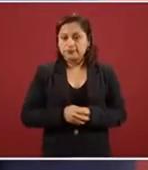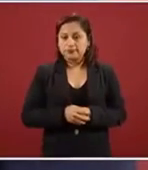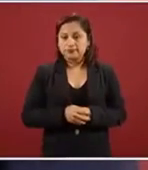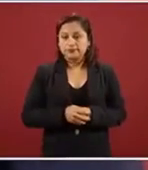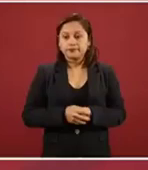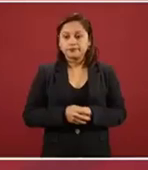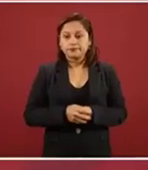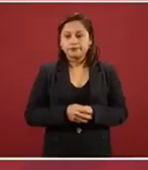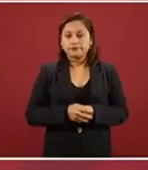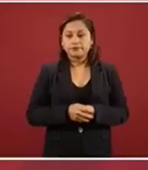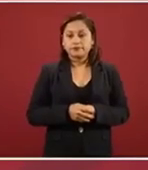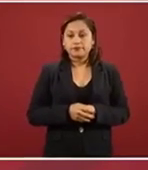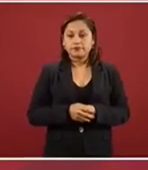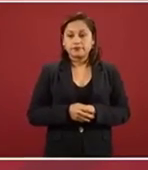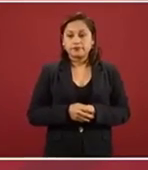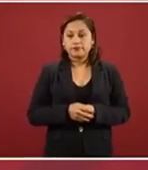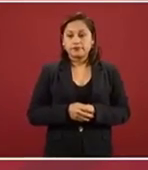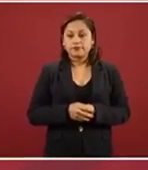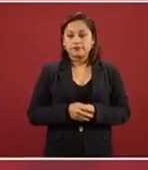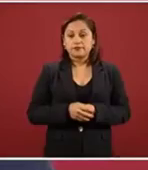si hubo dinero